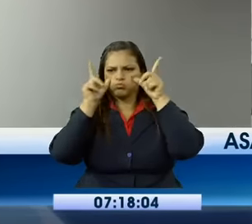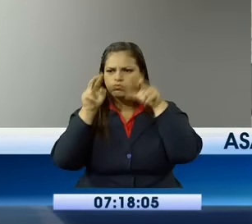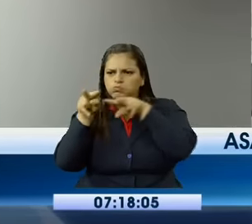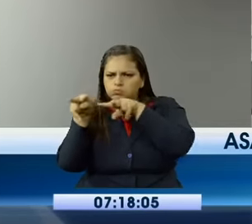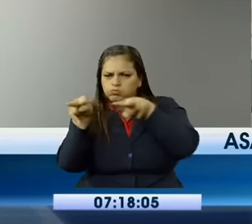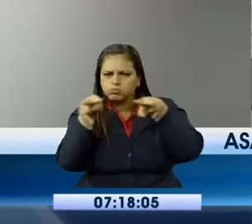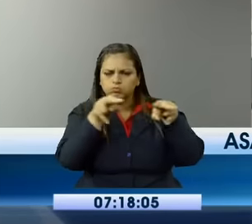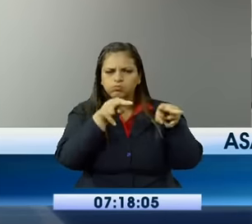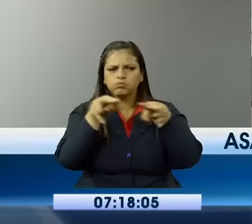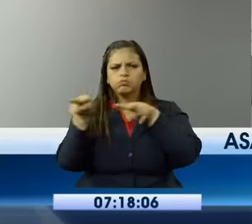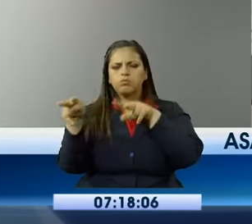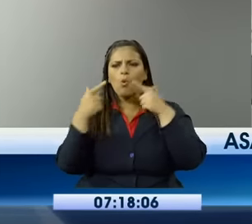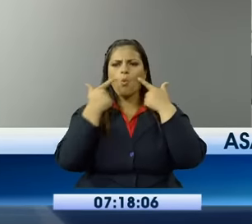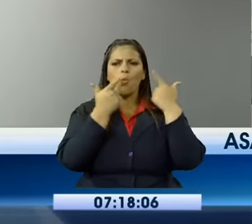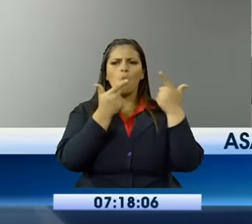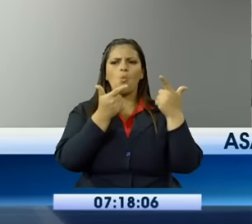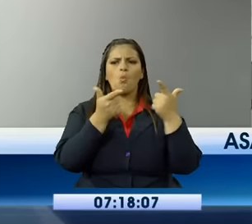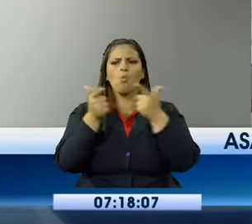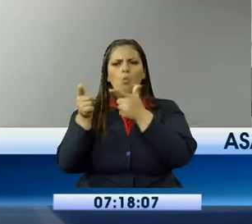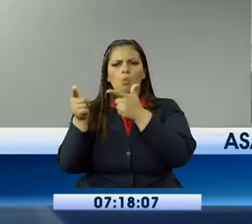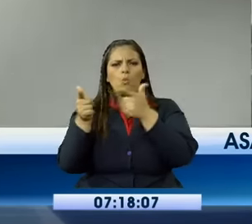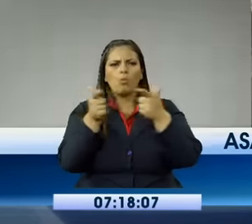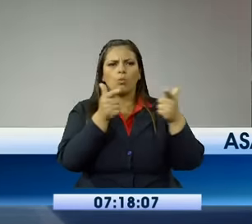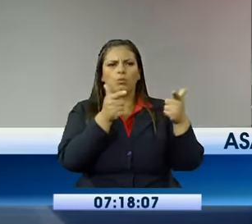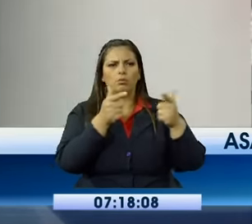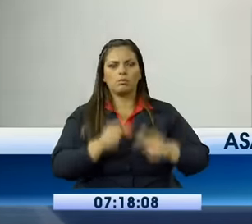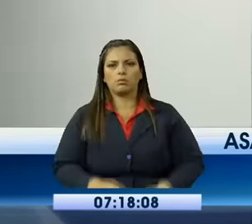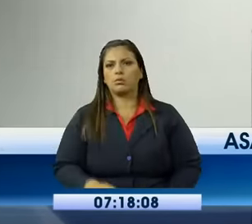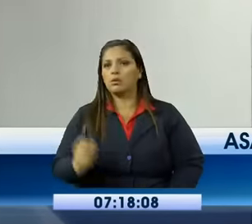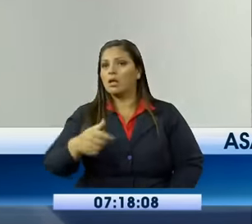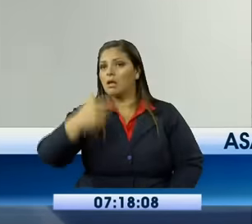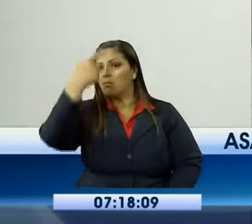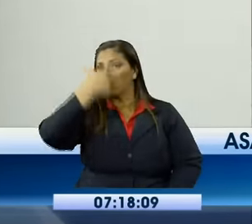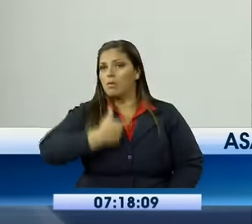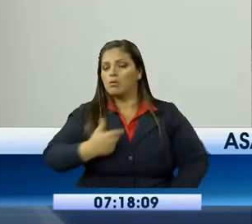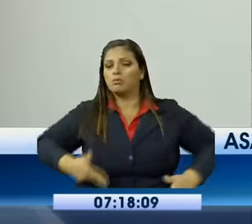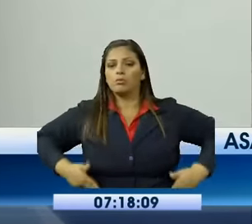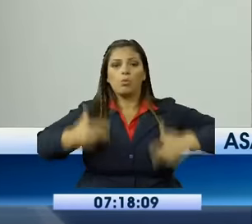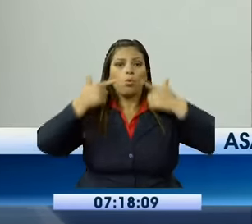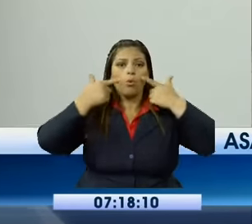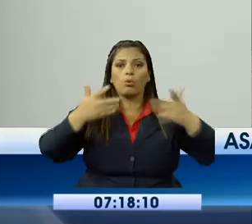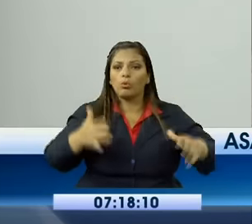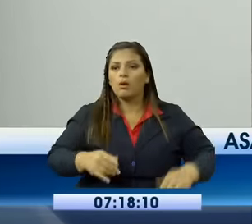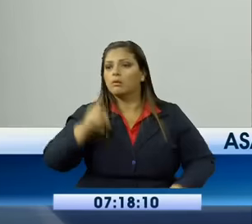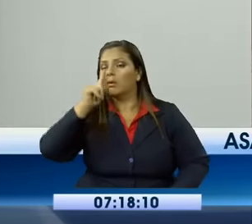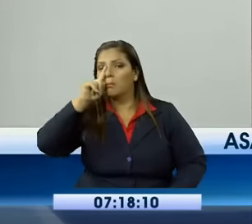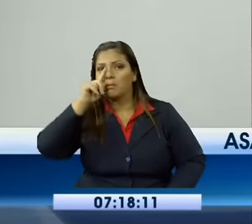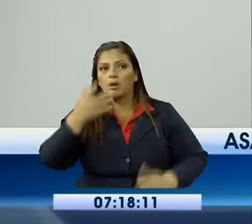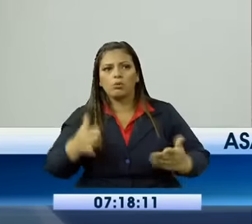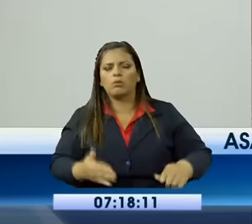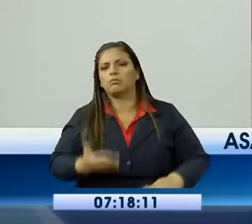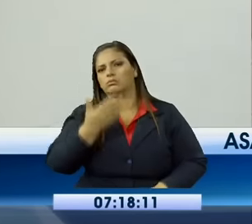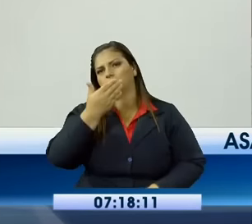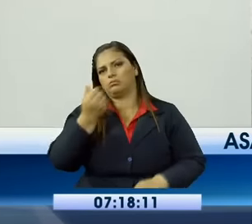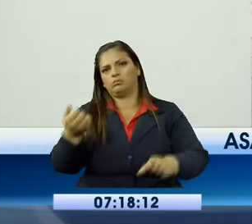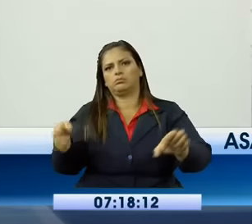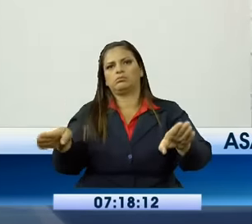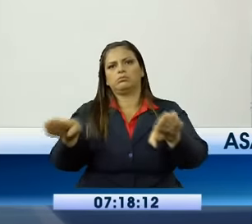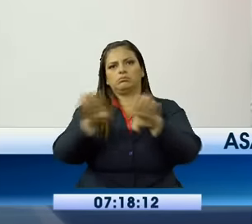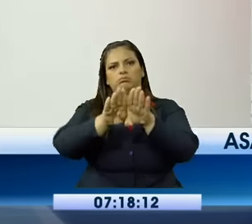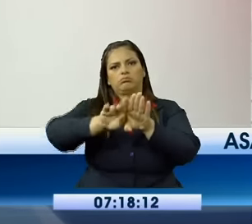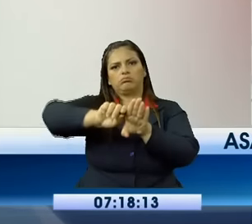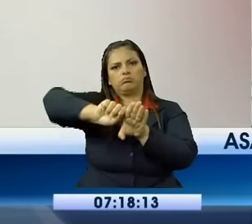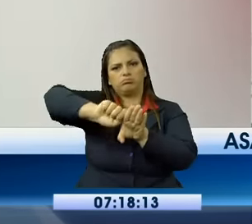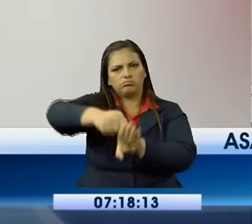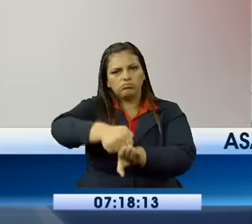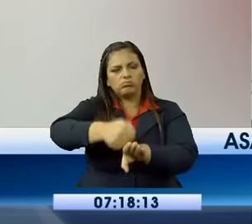quedar? No. Digo, de ahora en adelante. ¿Cerrar con llave? Sí, no, pero si no es menester el cerrarlo, alguien tiene que quedar